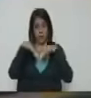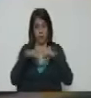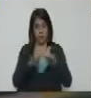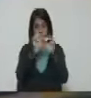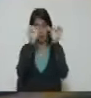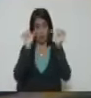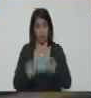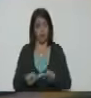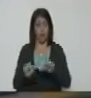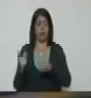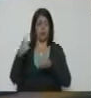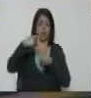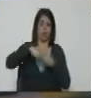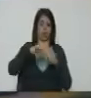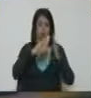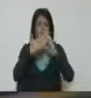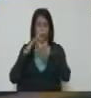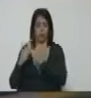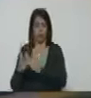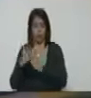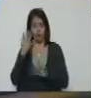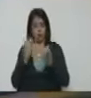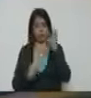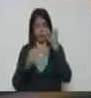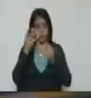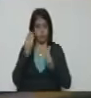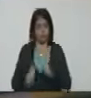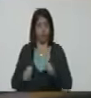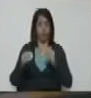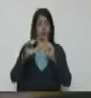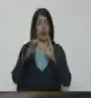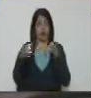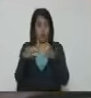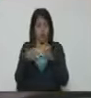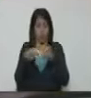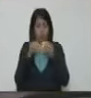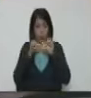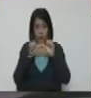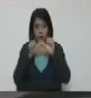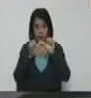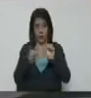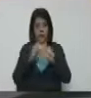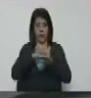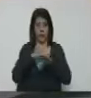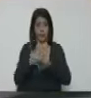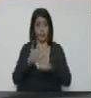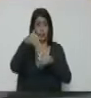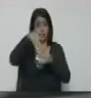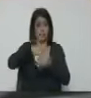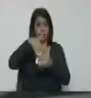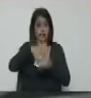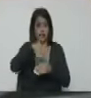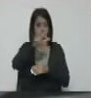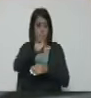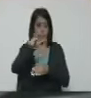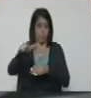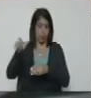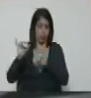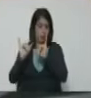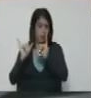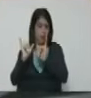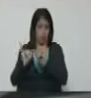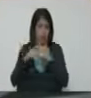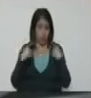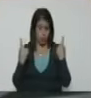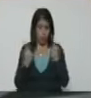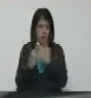El sistema de agregación comunal contará con una instancia constituida de manera permanente y electa por los ciudadanos y ciudadanas del